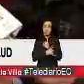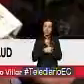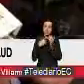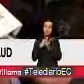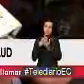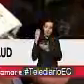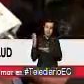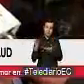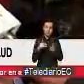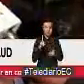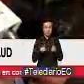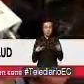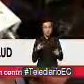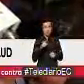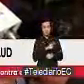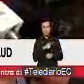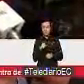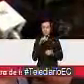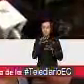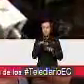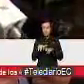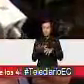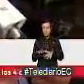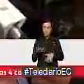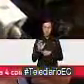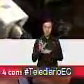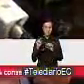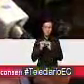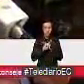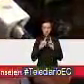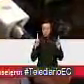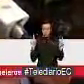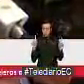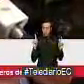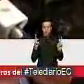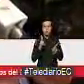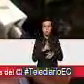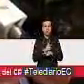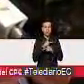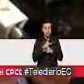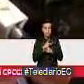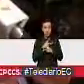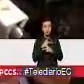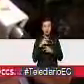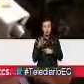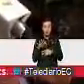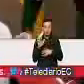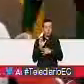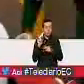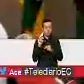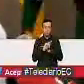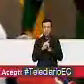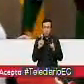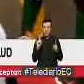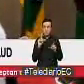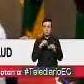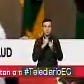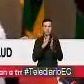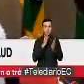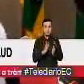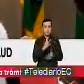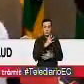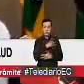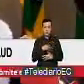ha habido la negativa de que se siembre, que existe en definitiva la producción del cannabis en el Ecuador. La legisladora